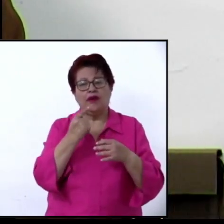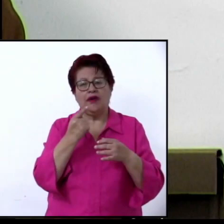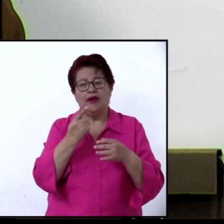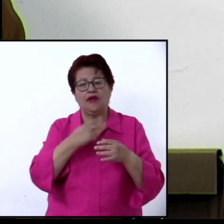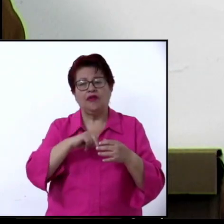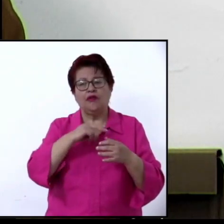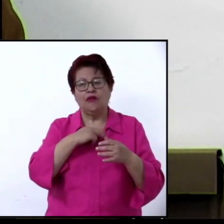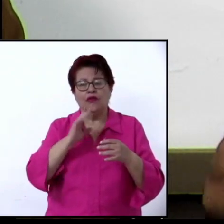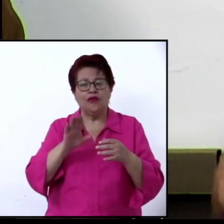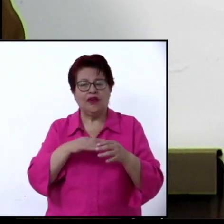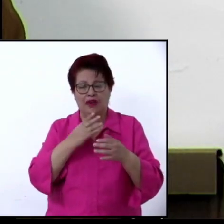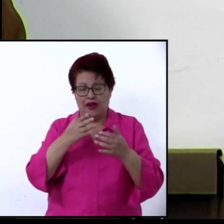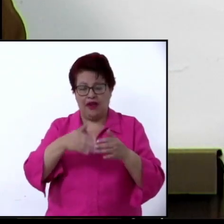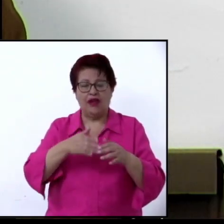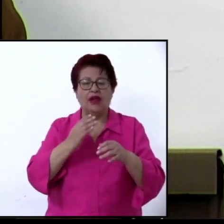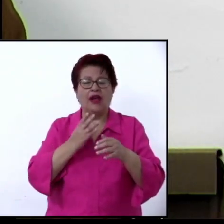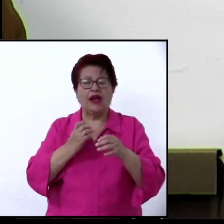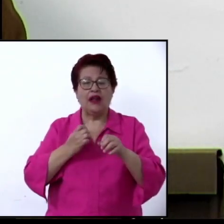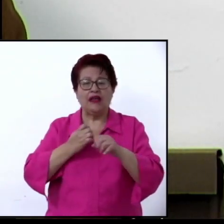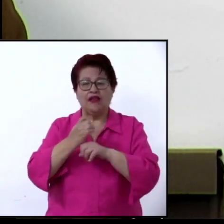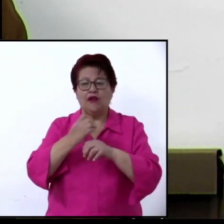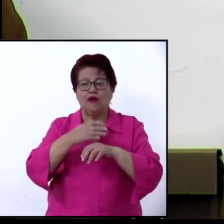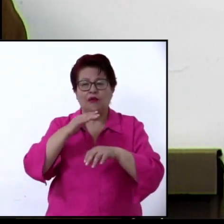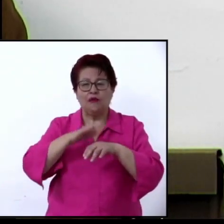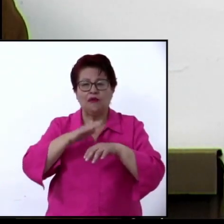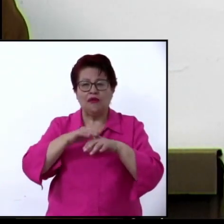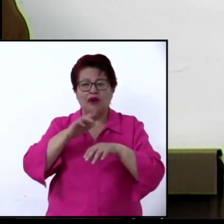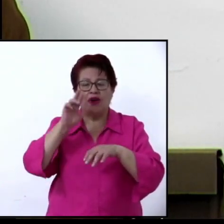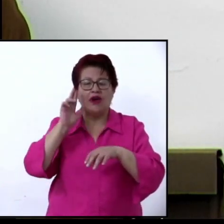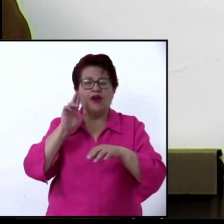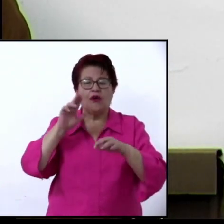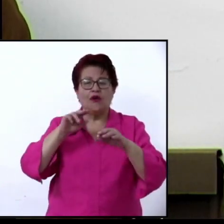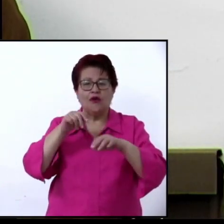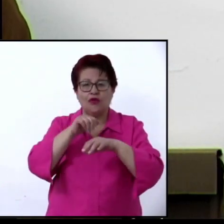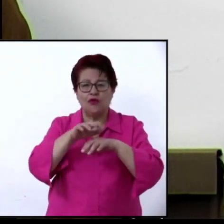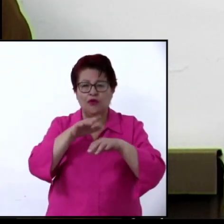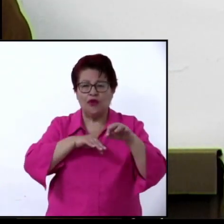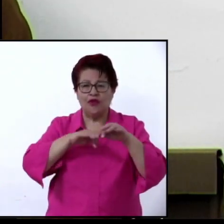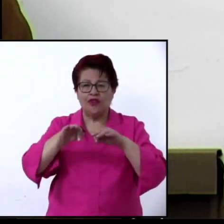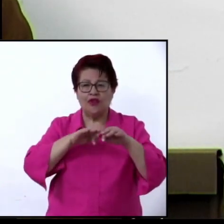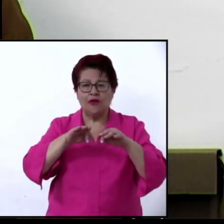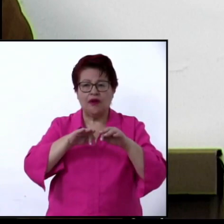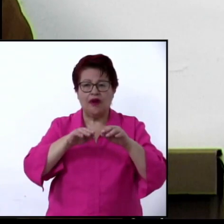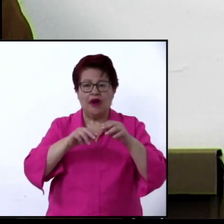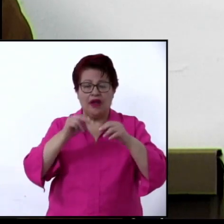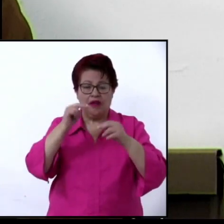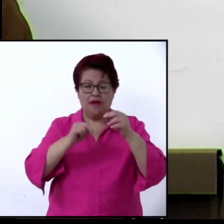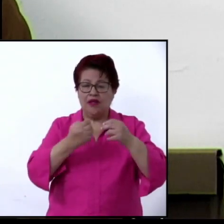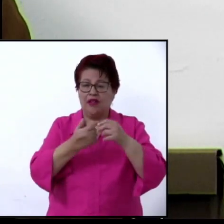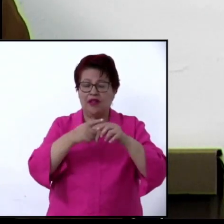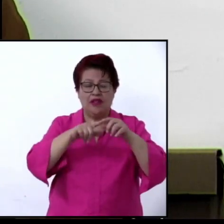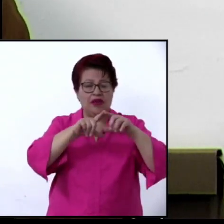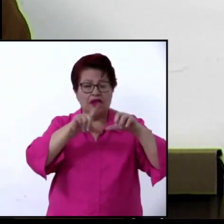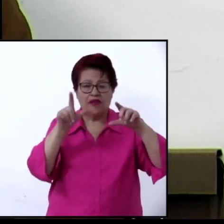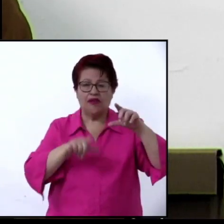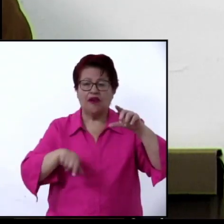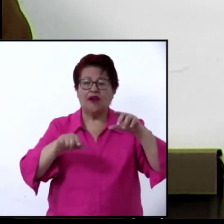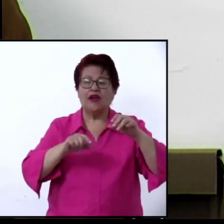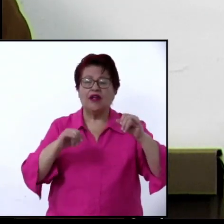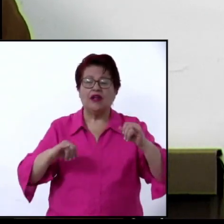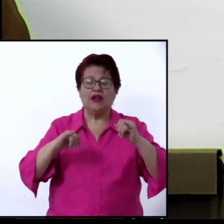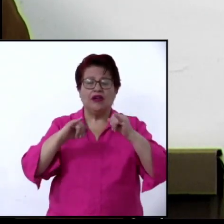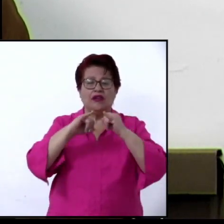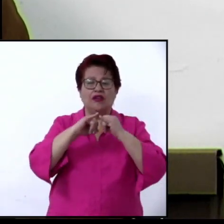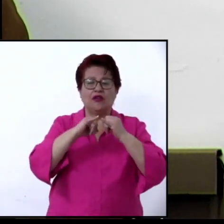la entidad que tiene el mayor número de empleos formales registrados a nivel nacional a través del Instituto Mexicano